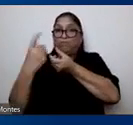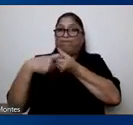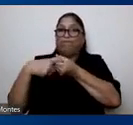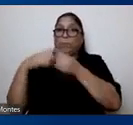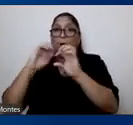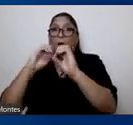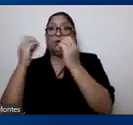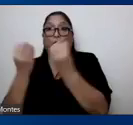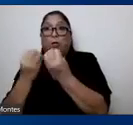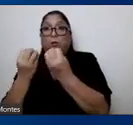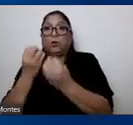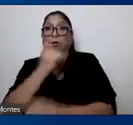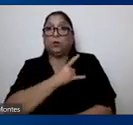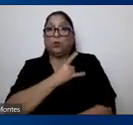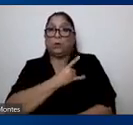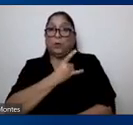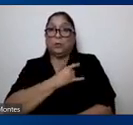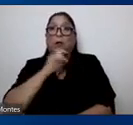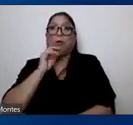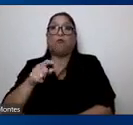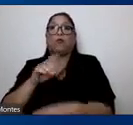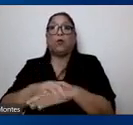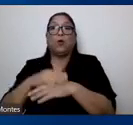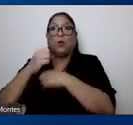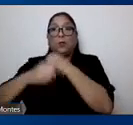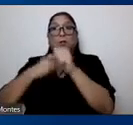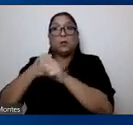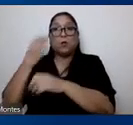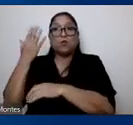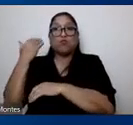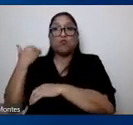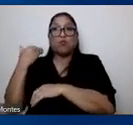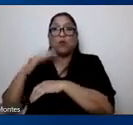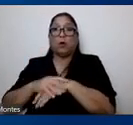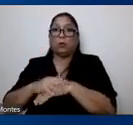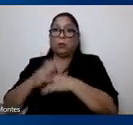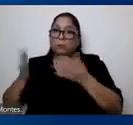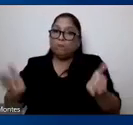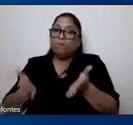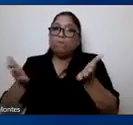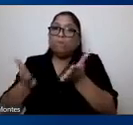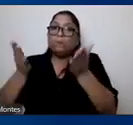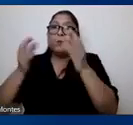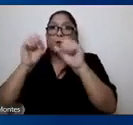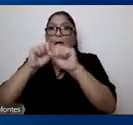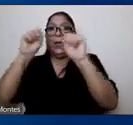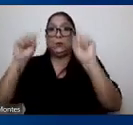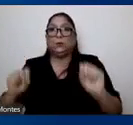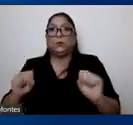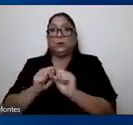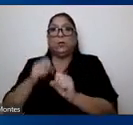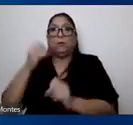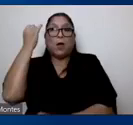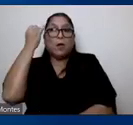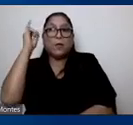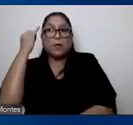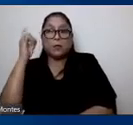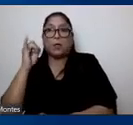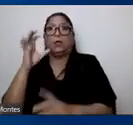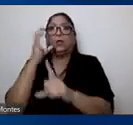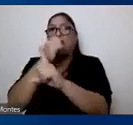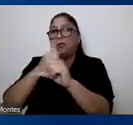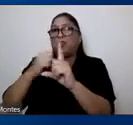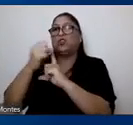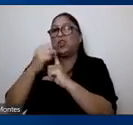organizaciones universitarias fueron desde años anteriores, ¿no? Forjados ante el sistema ideológico del socialismo y